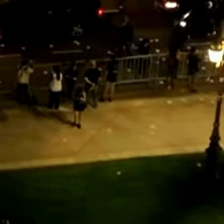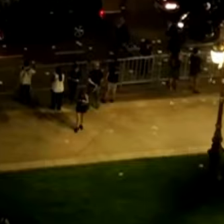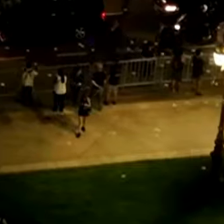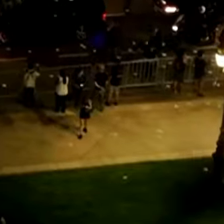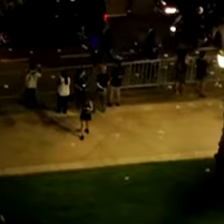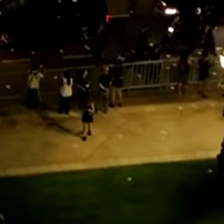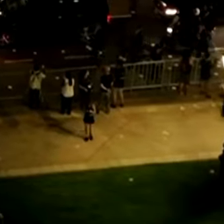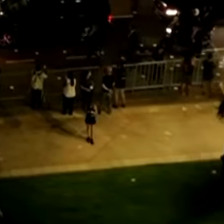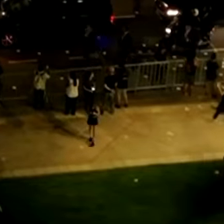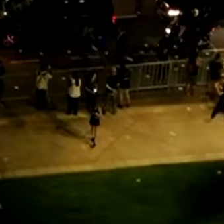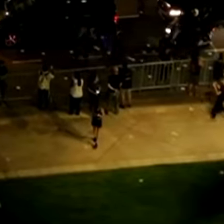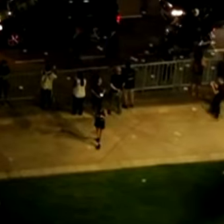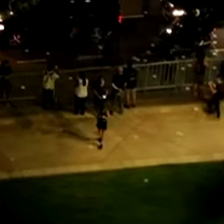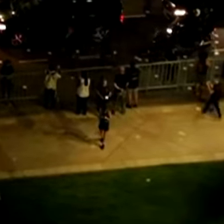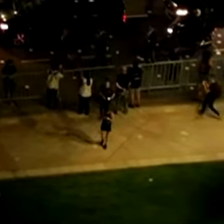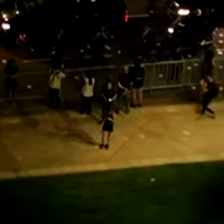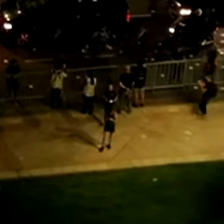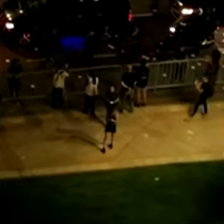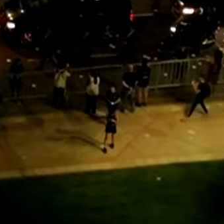En toda la extensión,